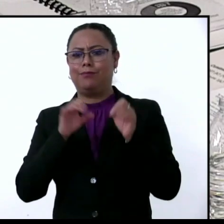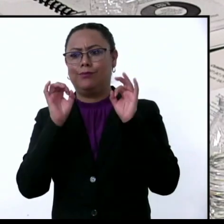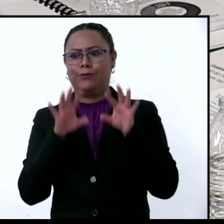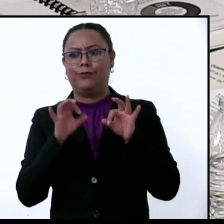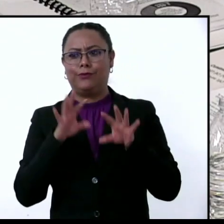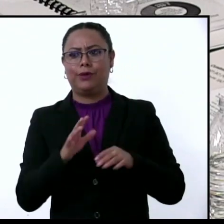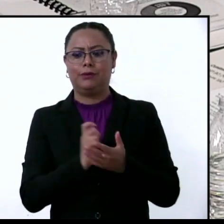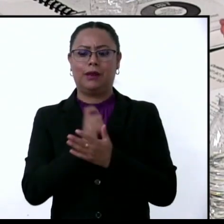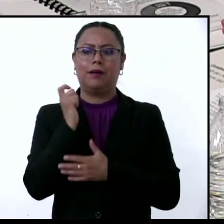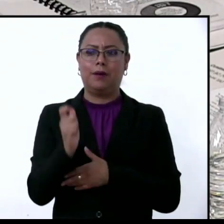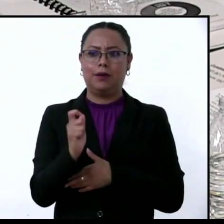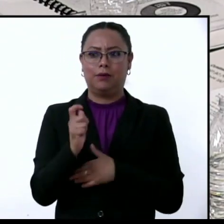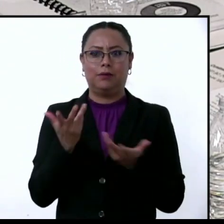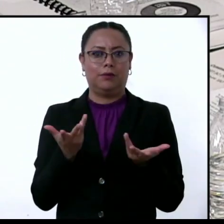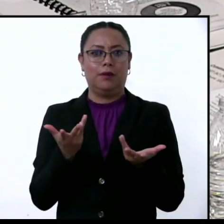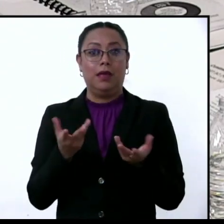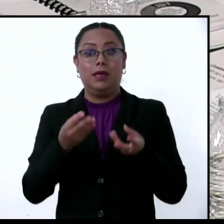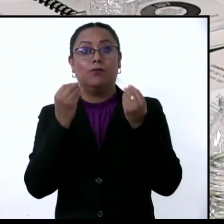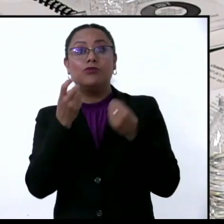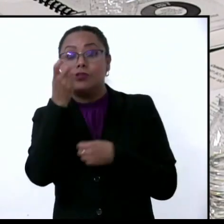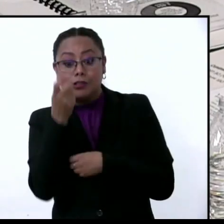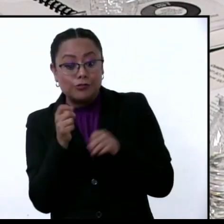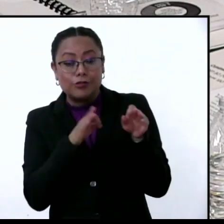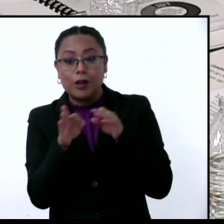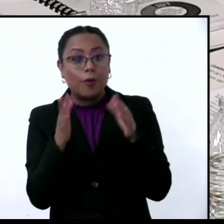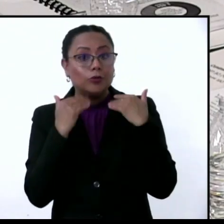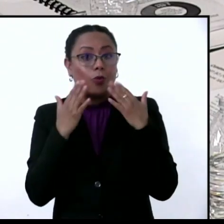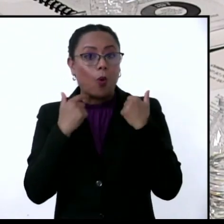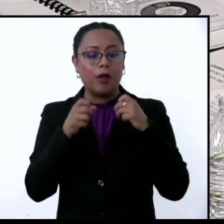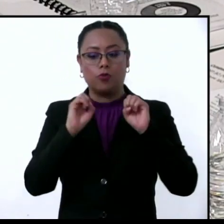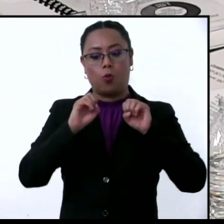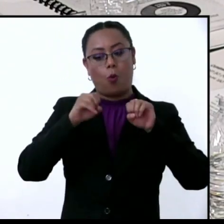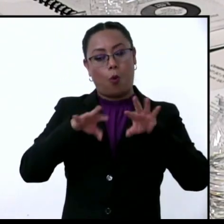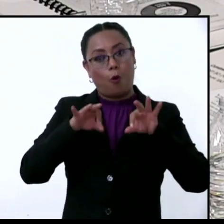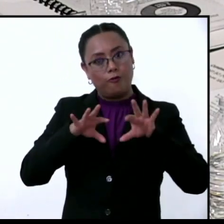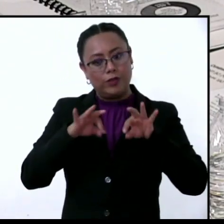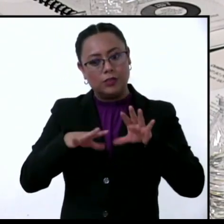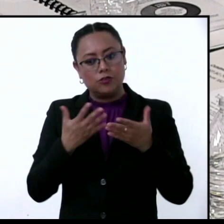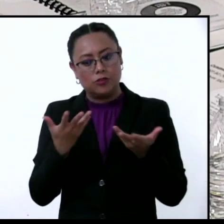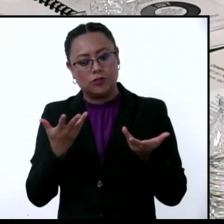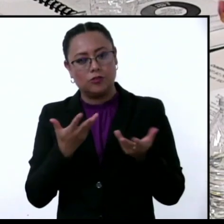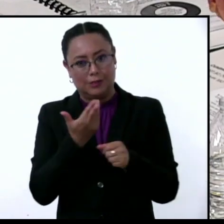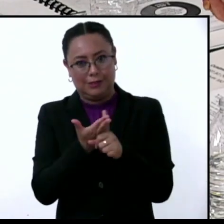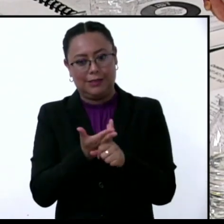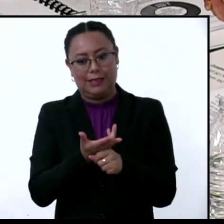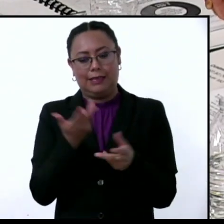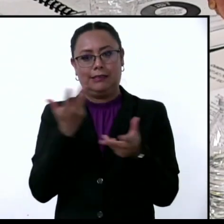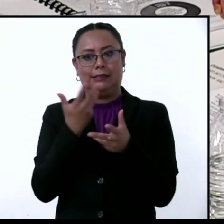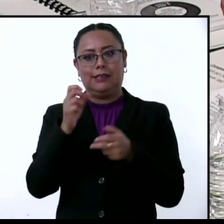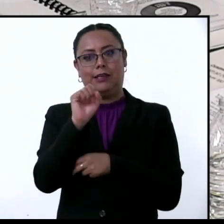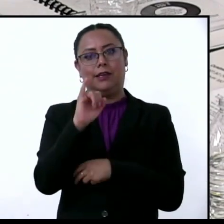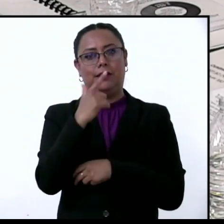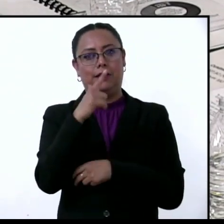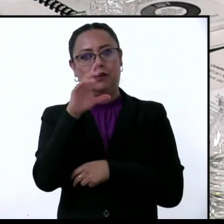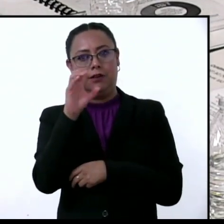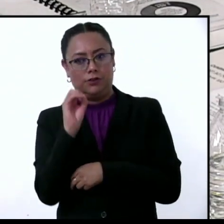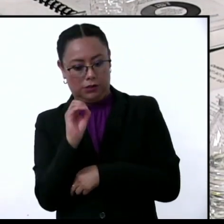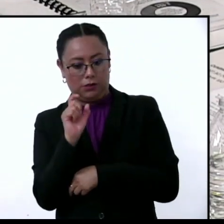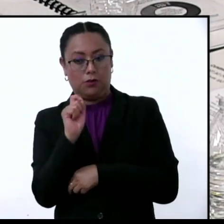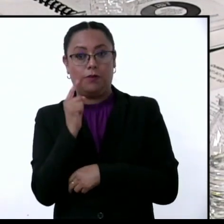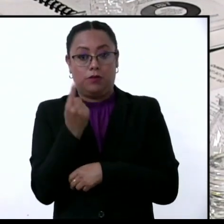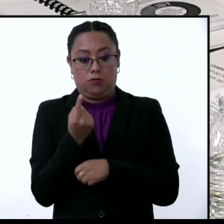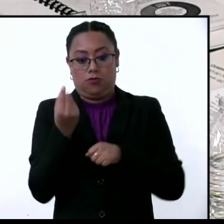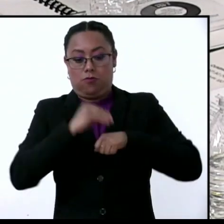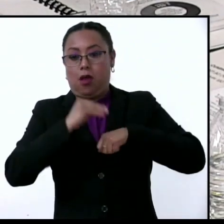no asalariado, muchos de ellos ya no existen. Y hay oficios creados en el siglo XXI que no son considerados en el